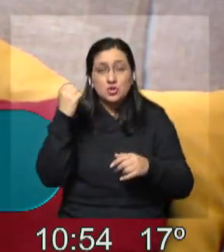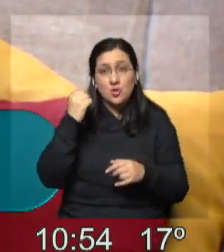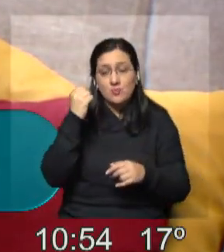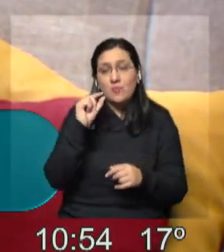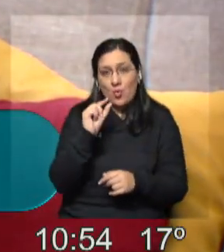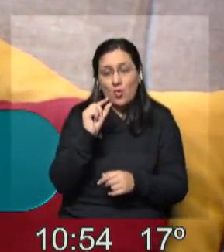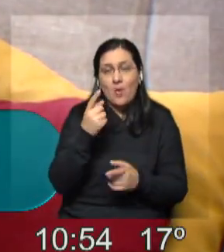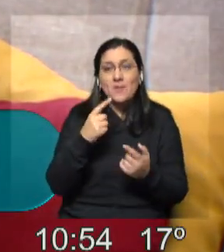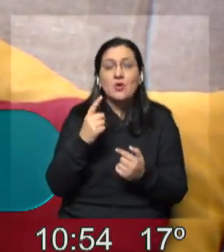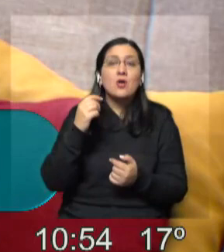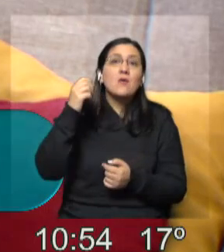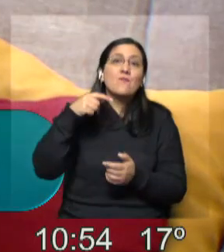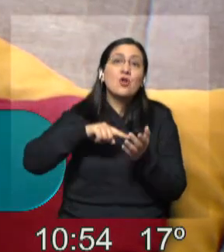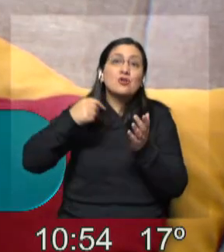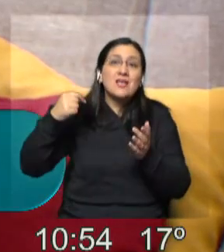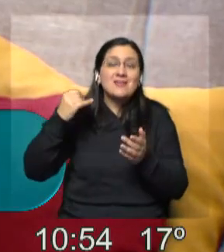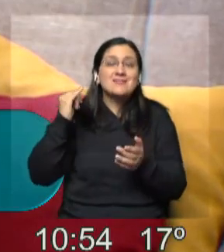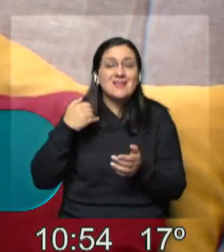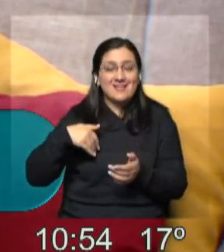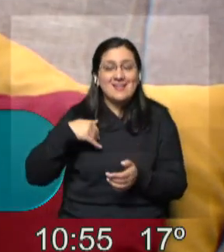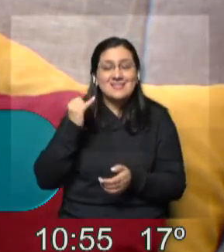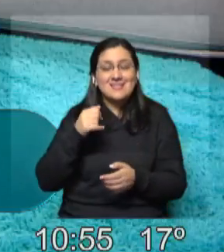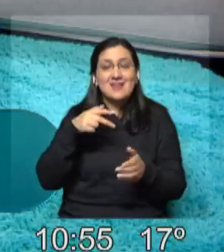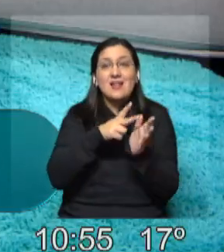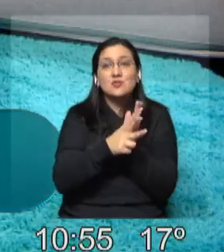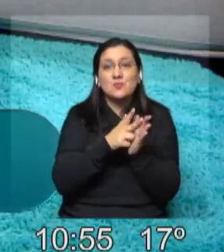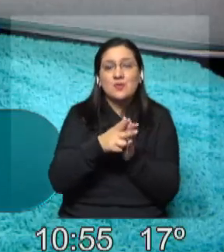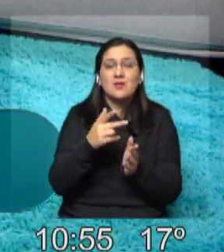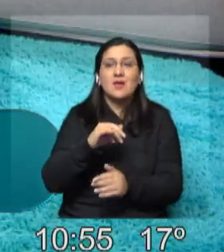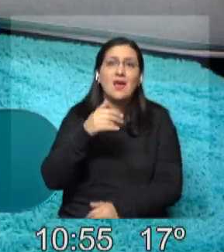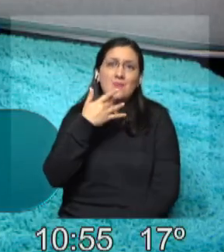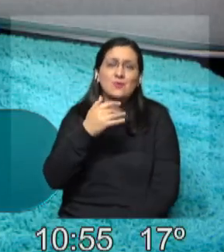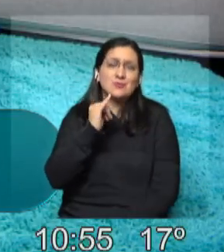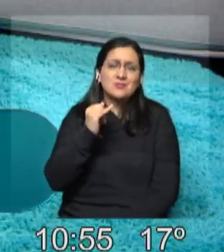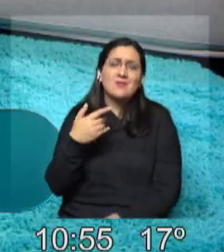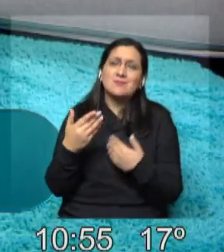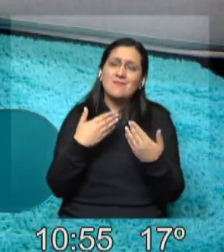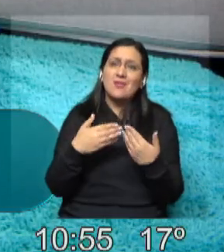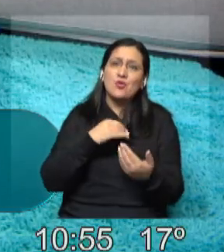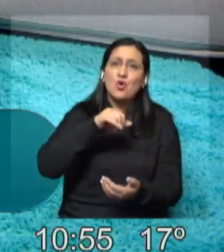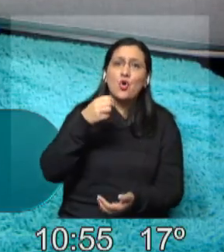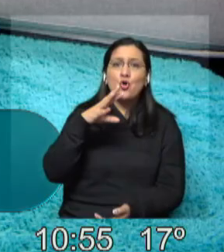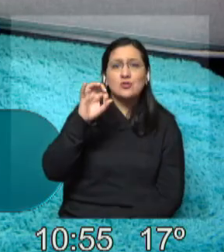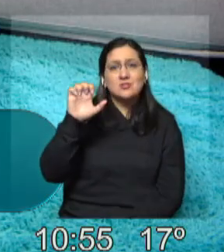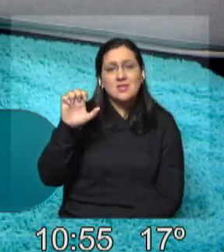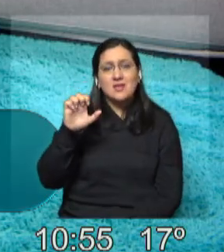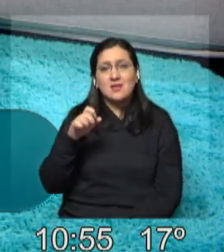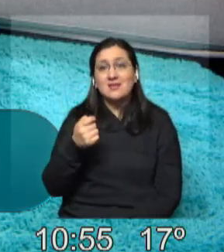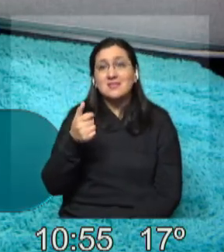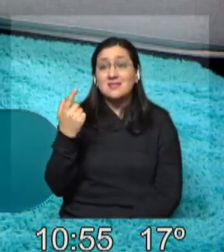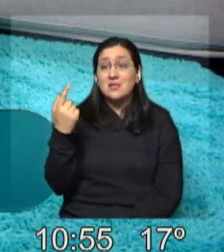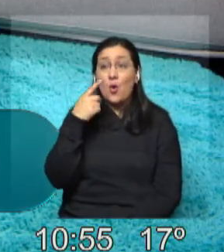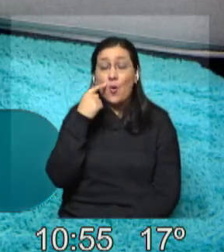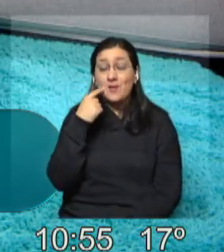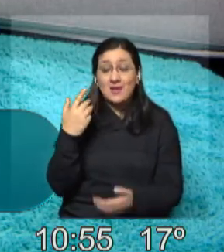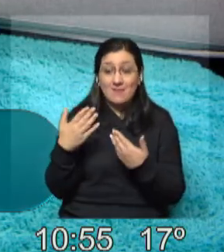sí rapeaba en el subte, ahí sí. Bien, hijo de la P. Hermoso. Mira, veníamos hablando con José recién en el camino. Ese señor que